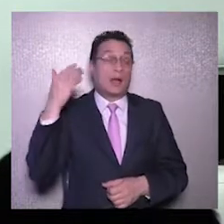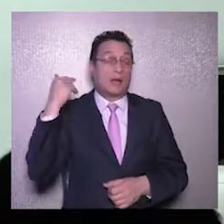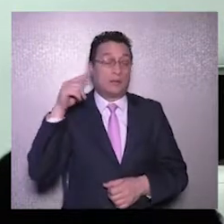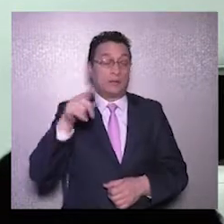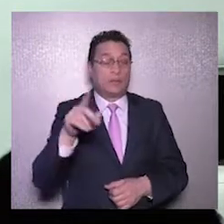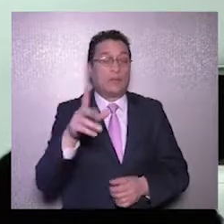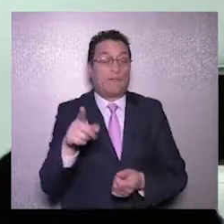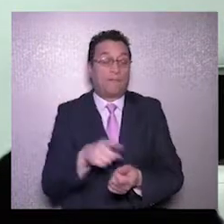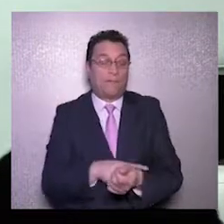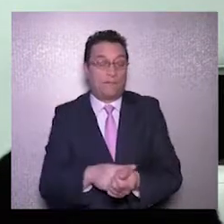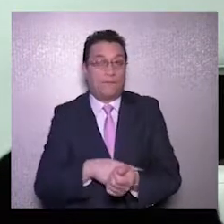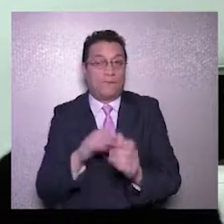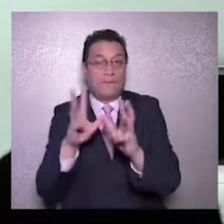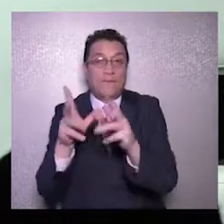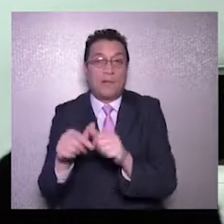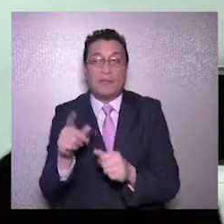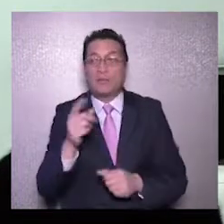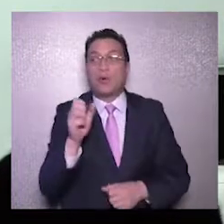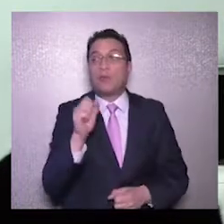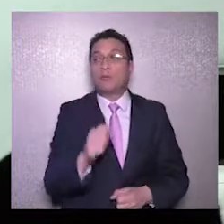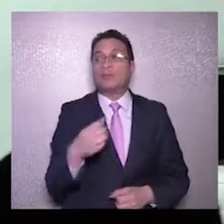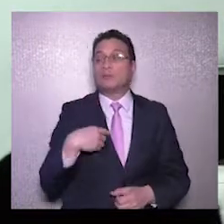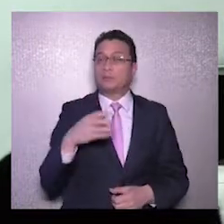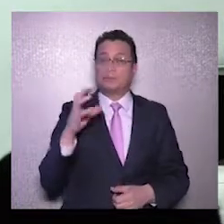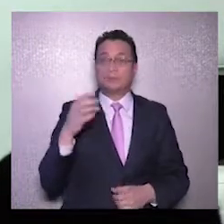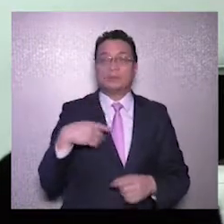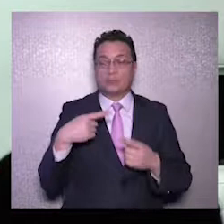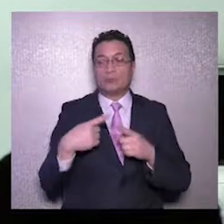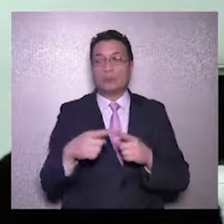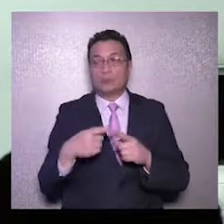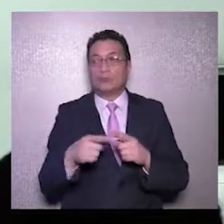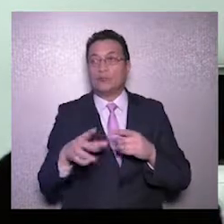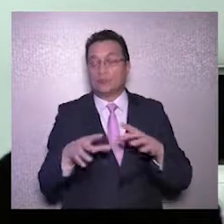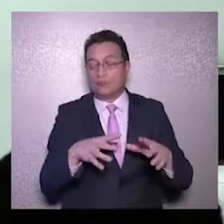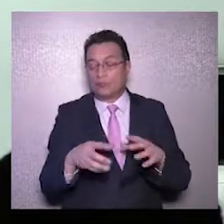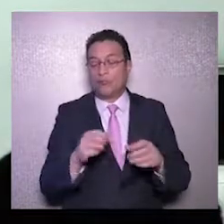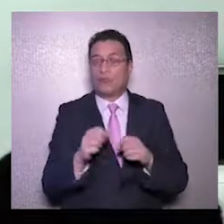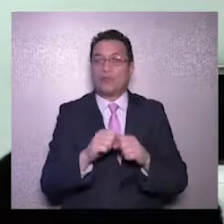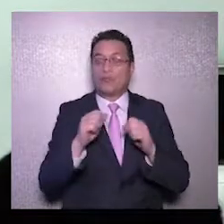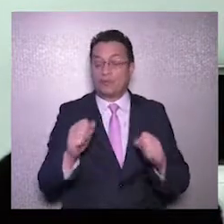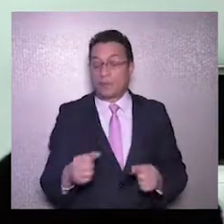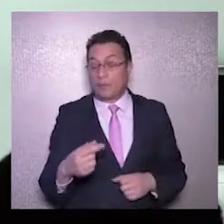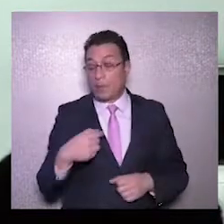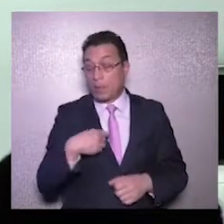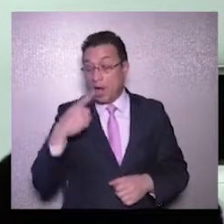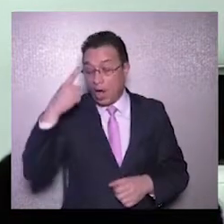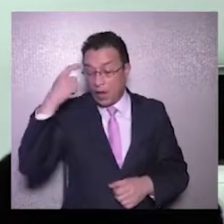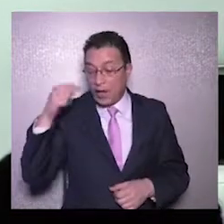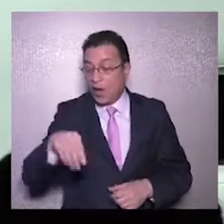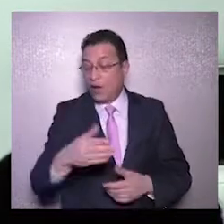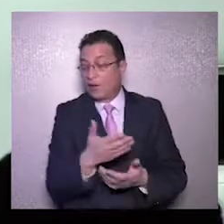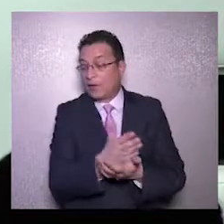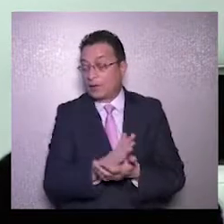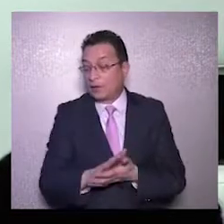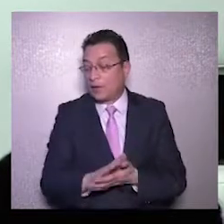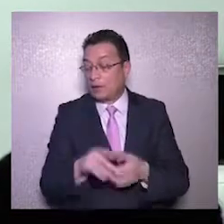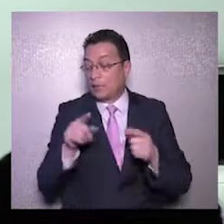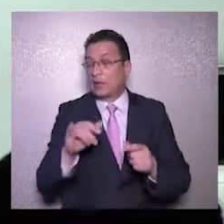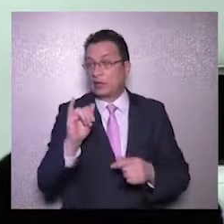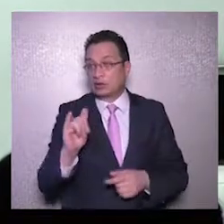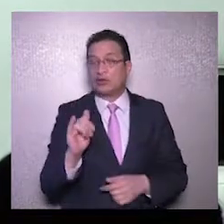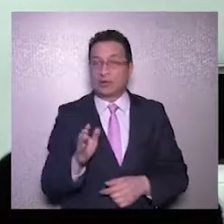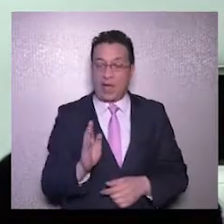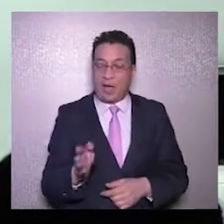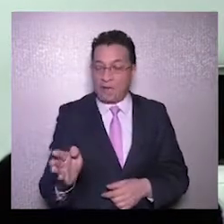mejor sus familias no podrían endeudarse ni con el CAE ni con otro tipo de préstamo. Y yo creo que la gratuidad sí es un avance. Podemos